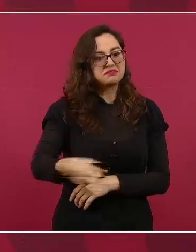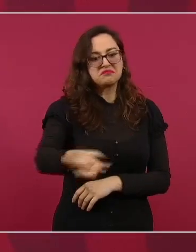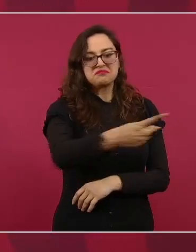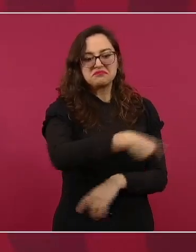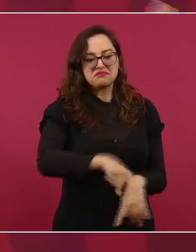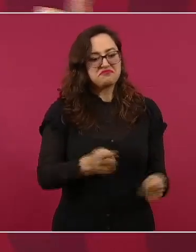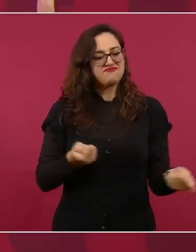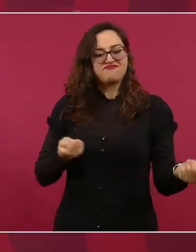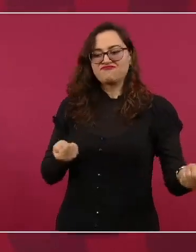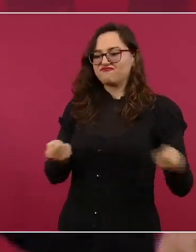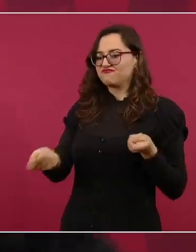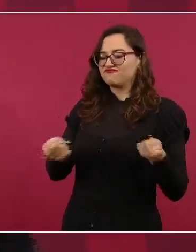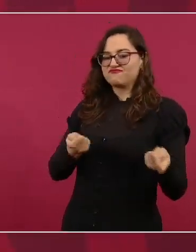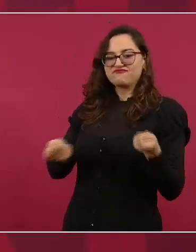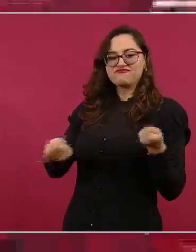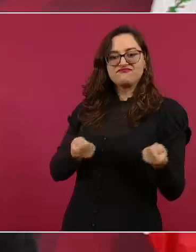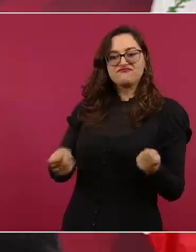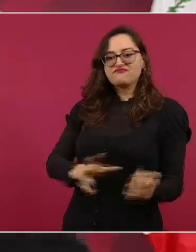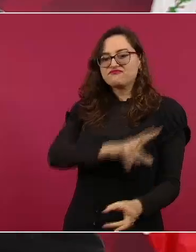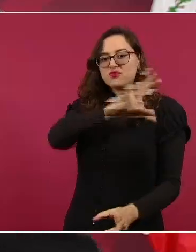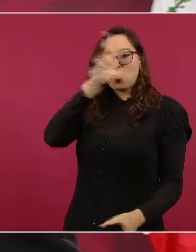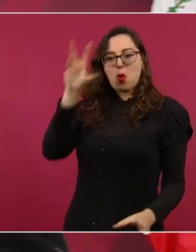habían cercos informativos